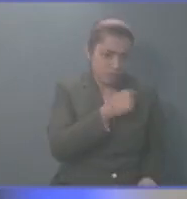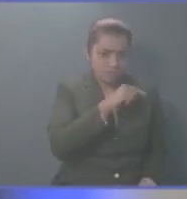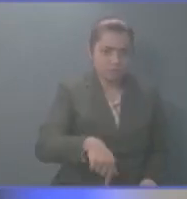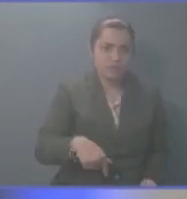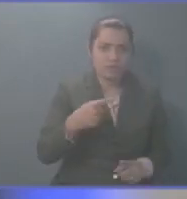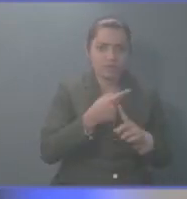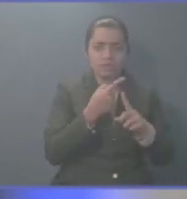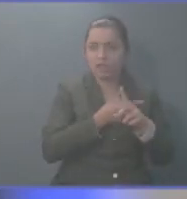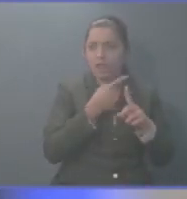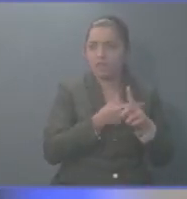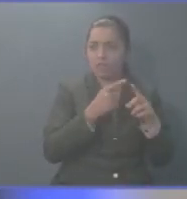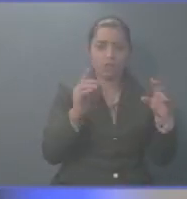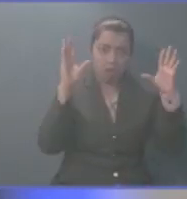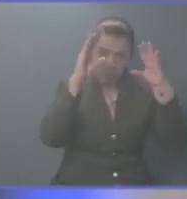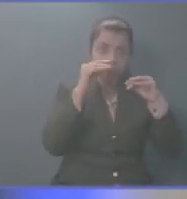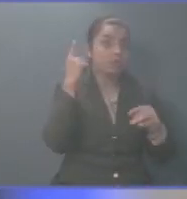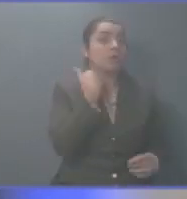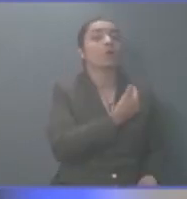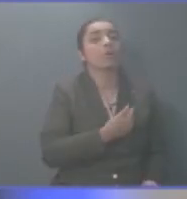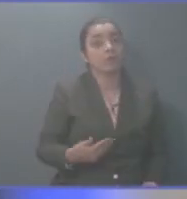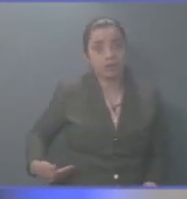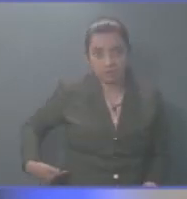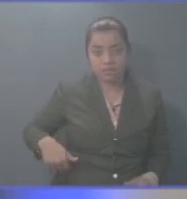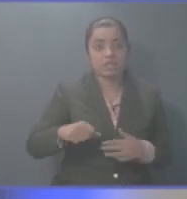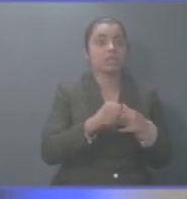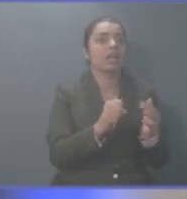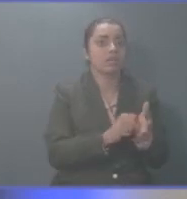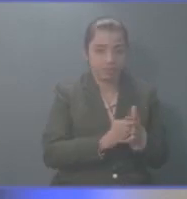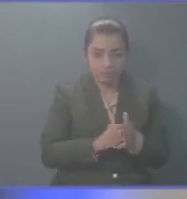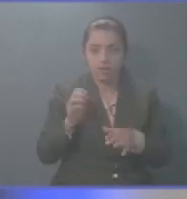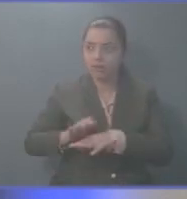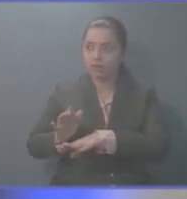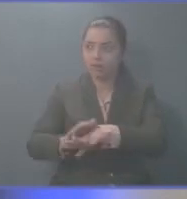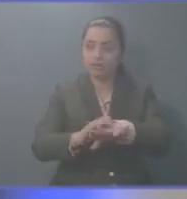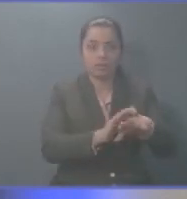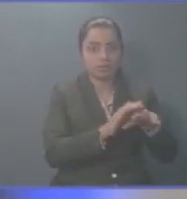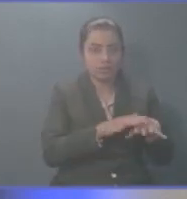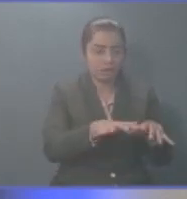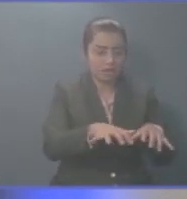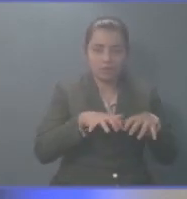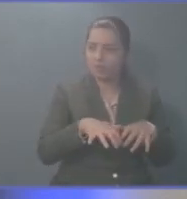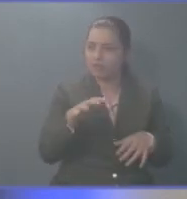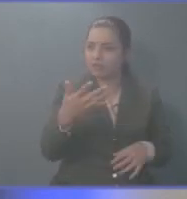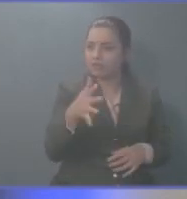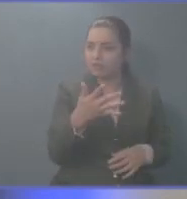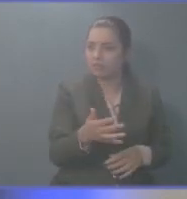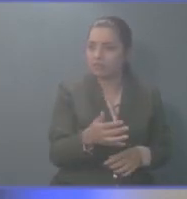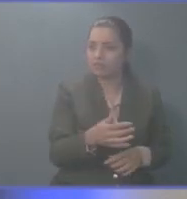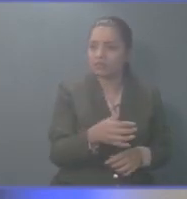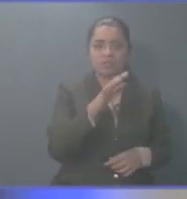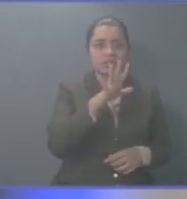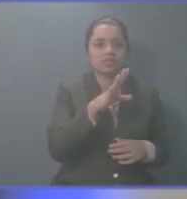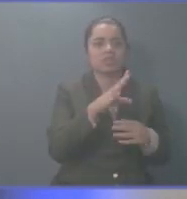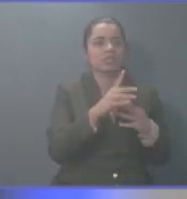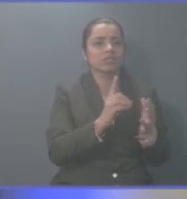vine el sábado en horas de la noche porque convocó el presidente del órgano legislativo al cual yo integro. Venimos cerca de 5